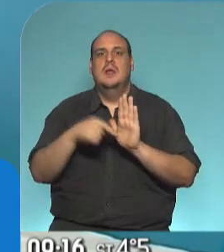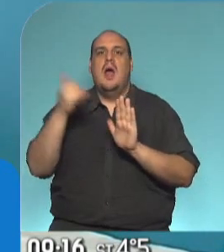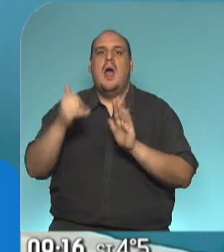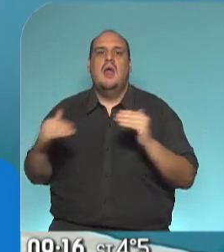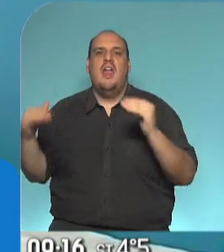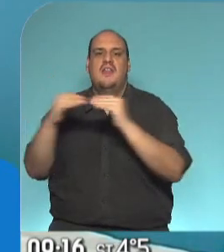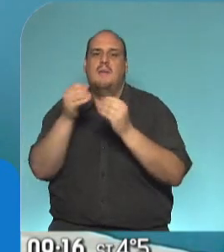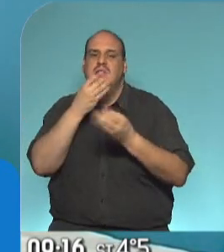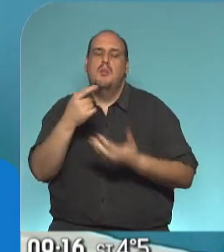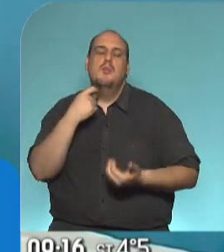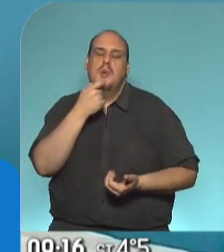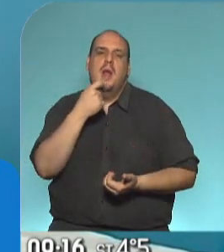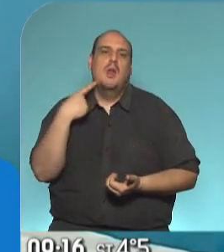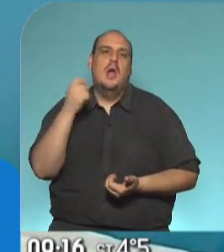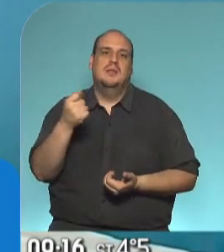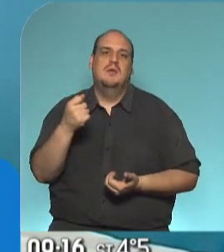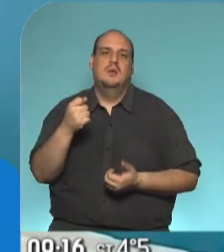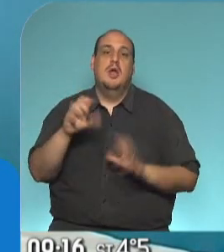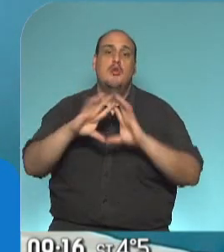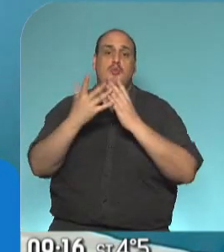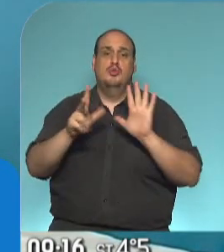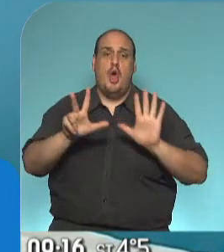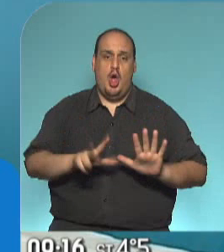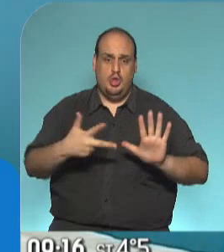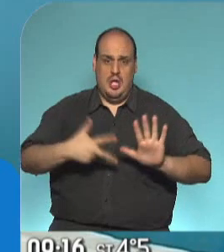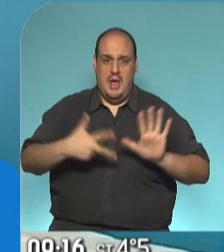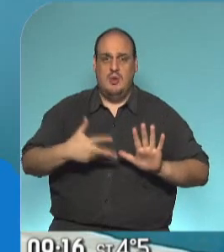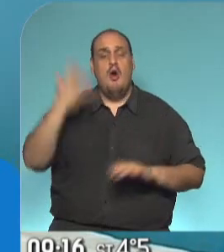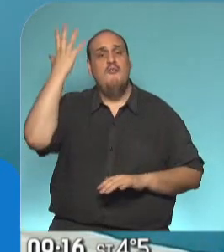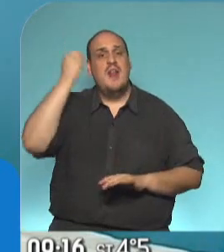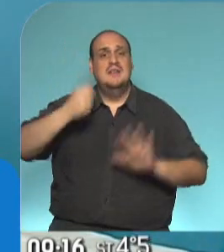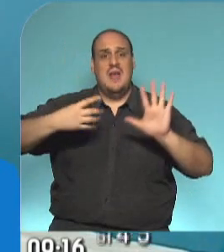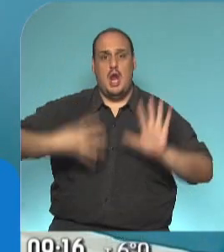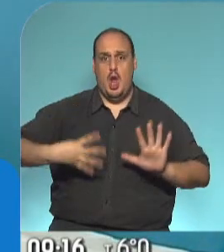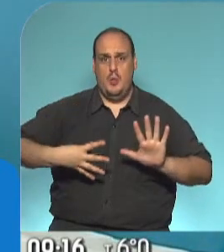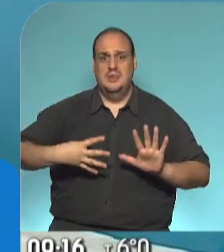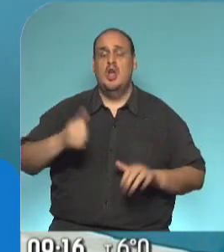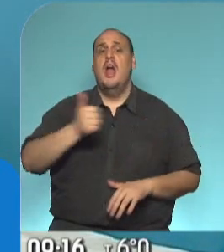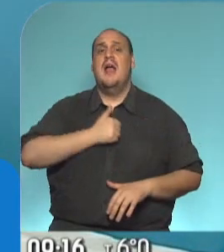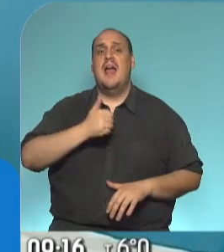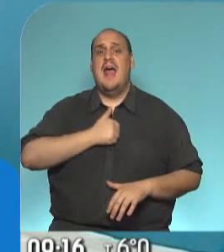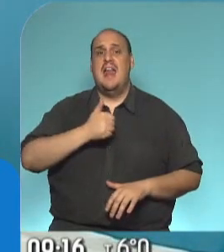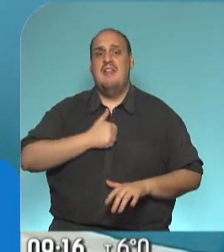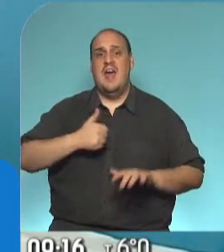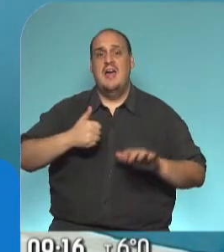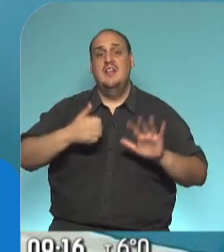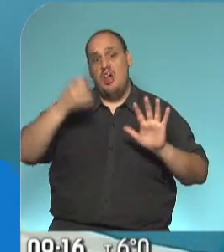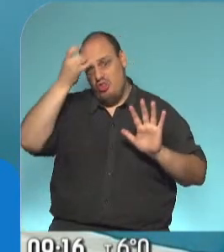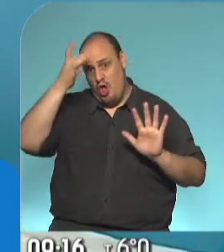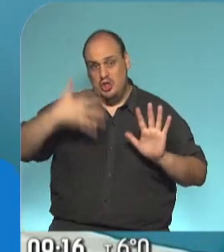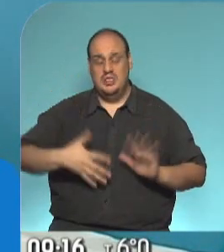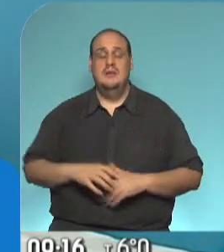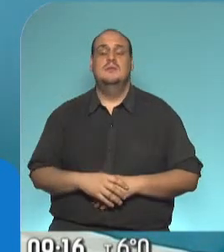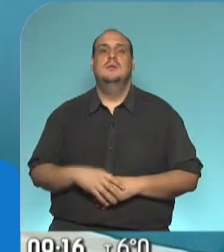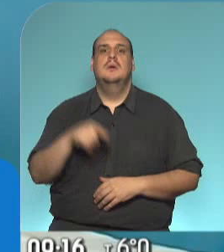por ejemplo, España, que está en el 8º lugar, Francia, que está en el 9º lugar, Canadá, que está en el lugar número 12, pero lo